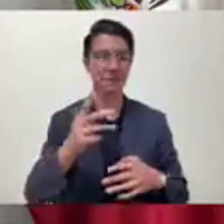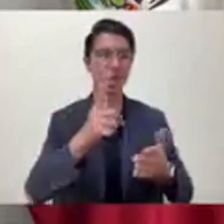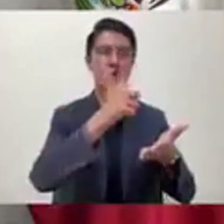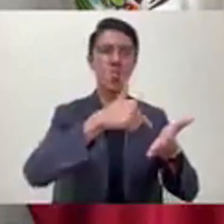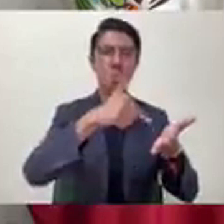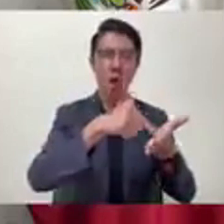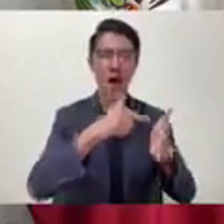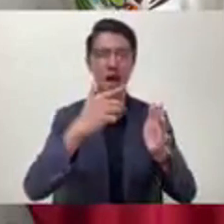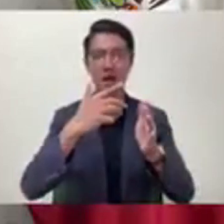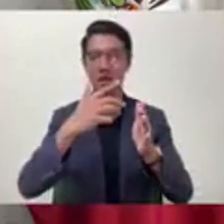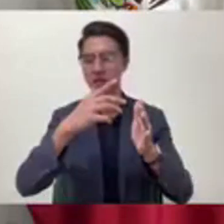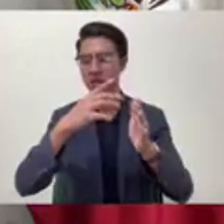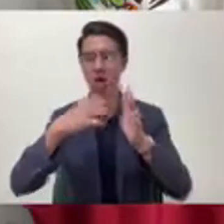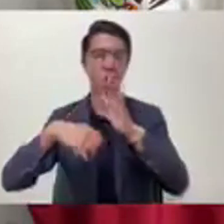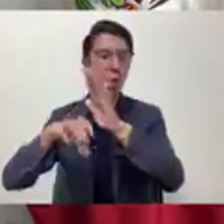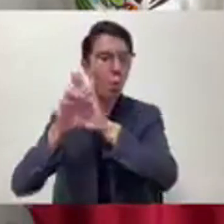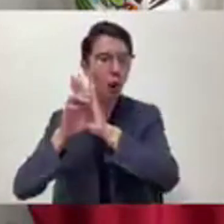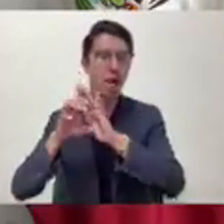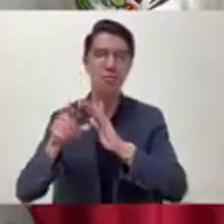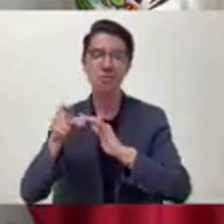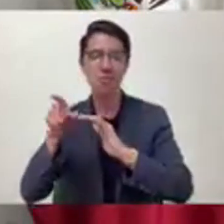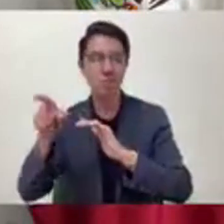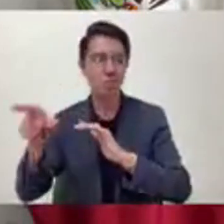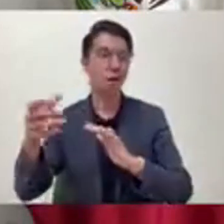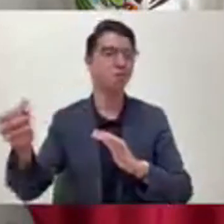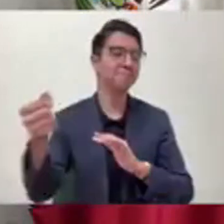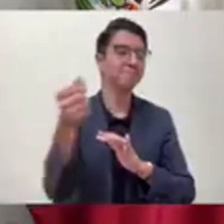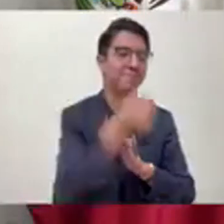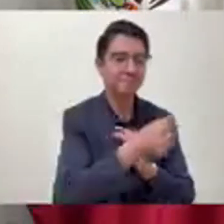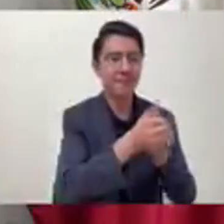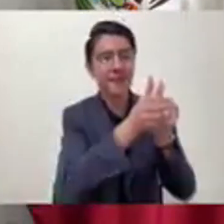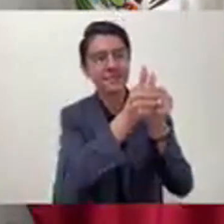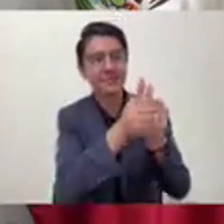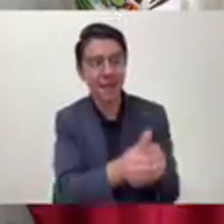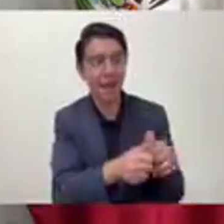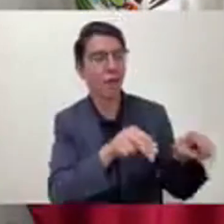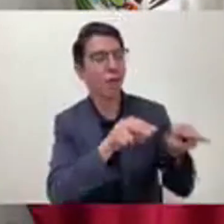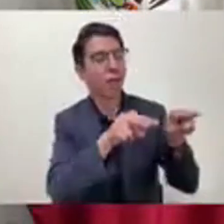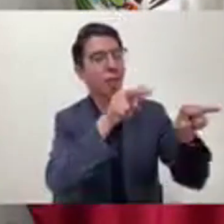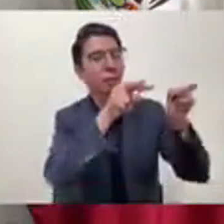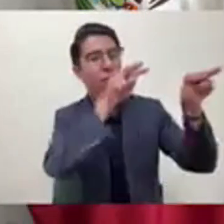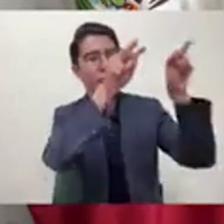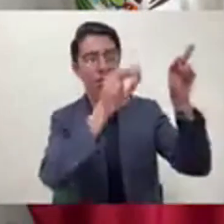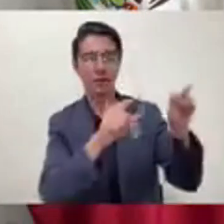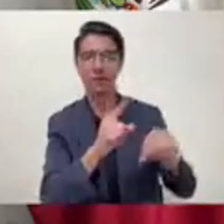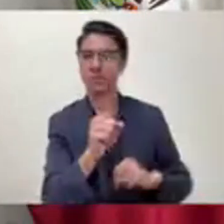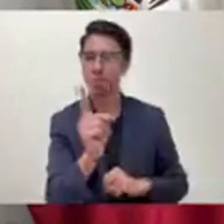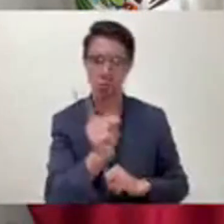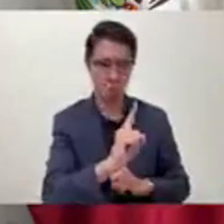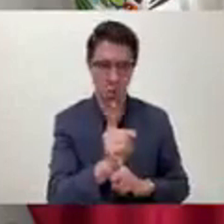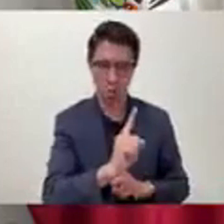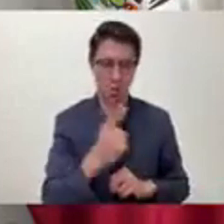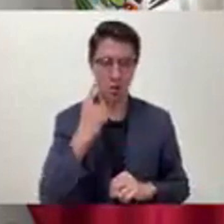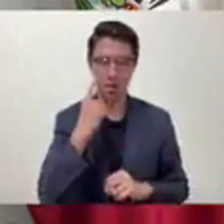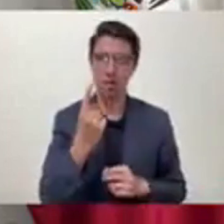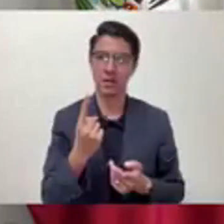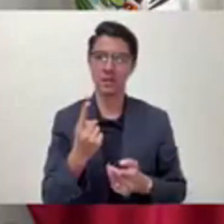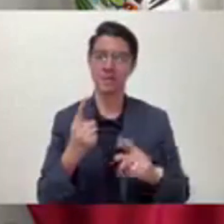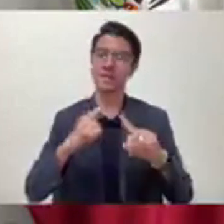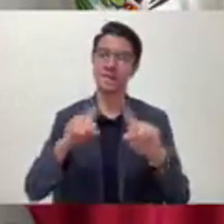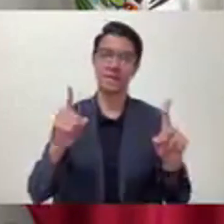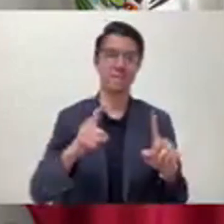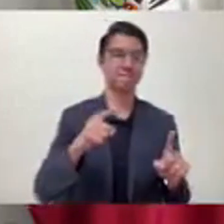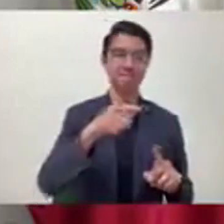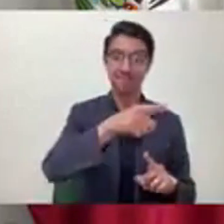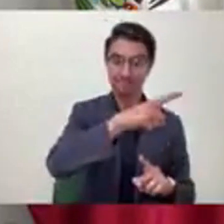van a estar monitoreando este ahí mismo eh en la parte de la secretaría de salud en esos programas de salud que ya les mencionó el secretario van a